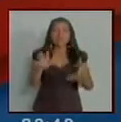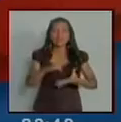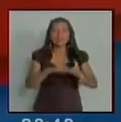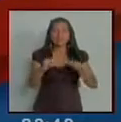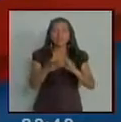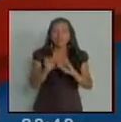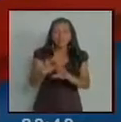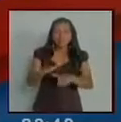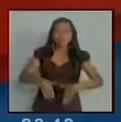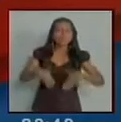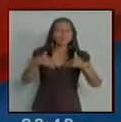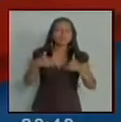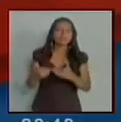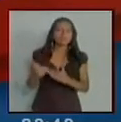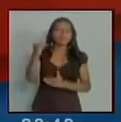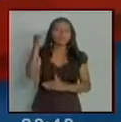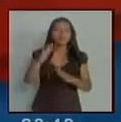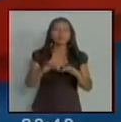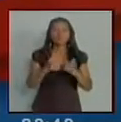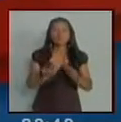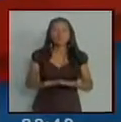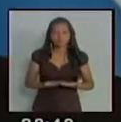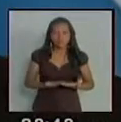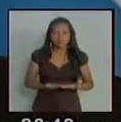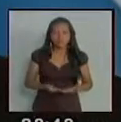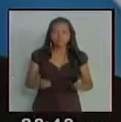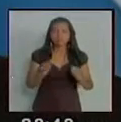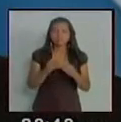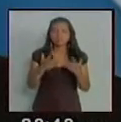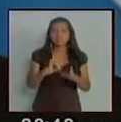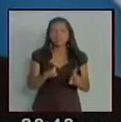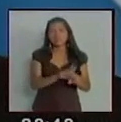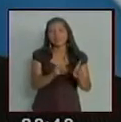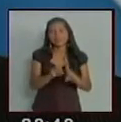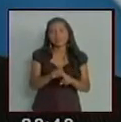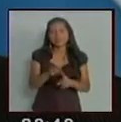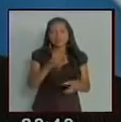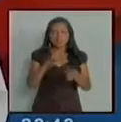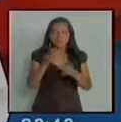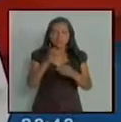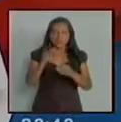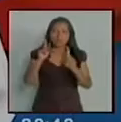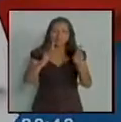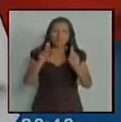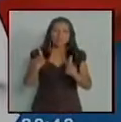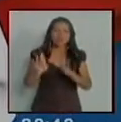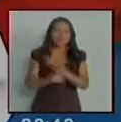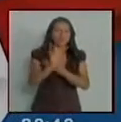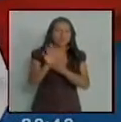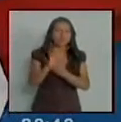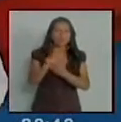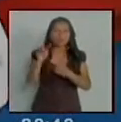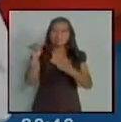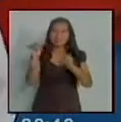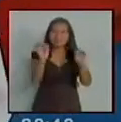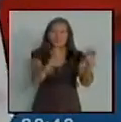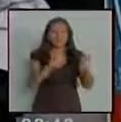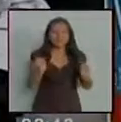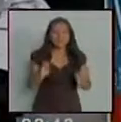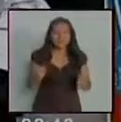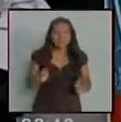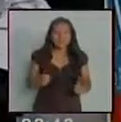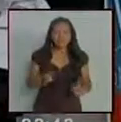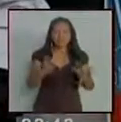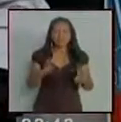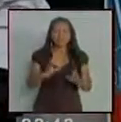de vida, ¿no? O sea, si yo he trabajado en un ambiente donde estaba expuesta a ruidos y sin protección, a la larga, como todo se